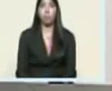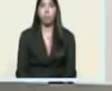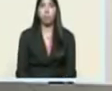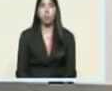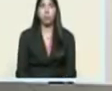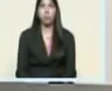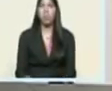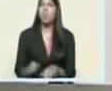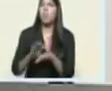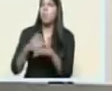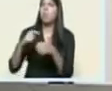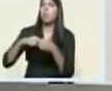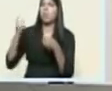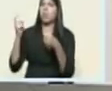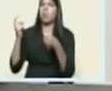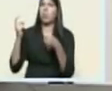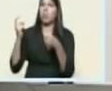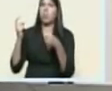¿Y por qué se retiran?